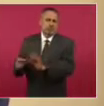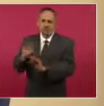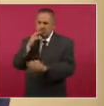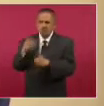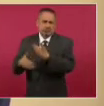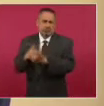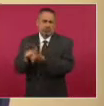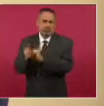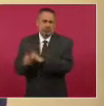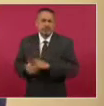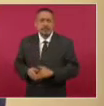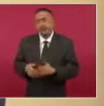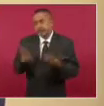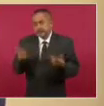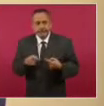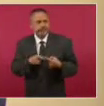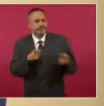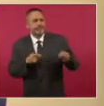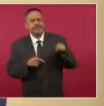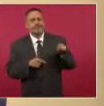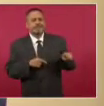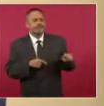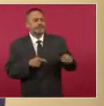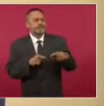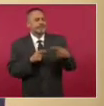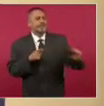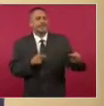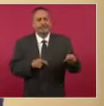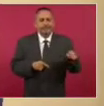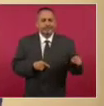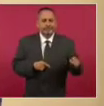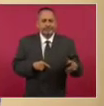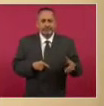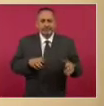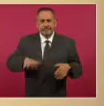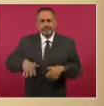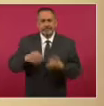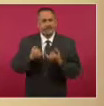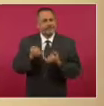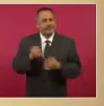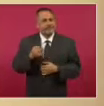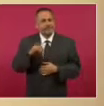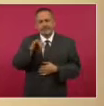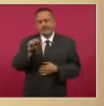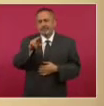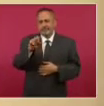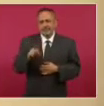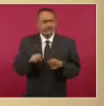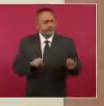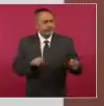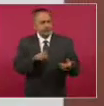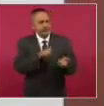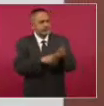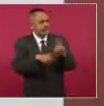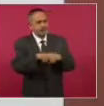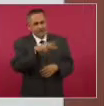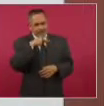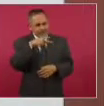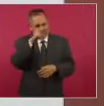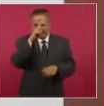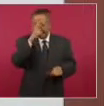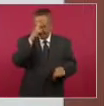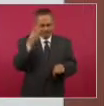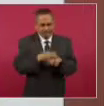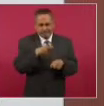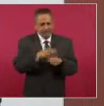aunque los reaccionarios, como decía don Jesús Silva Gerso, ignorantes y